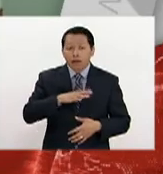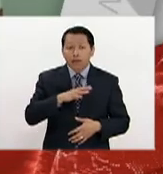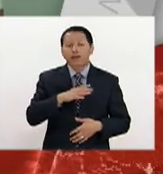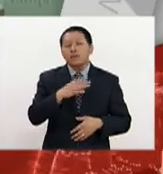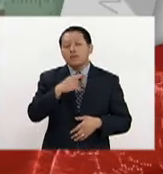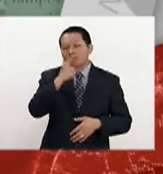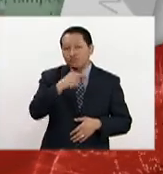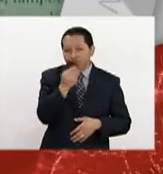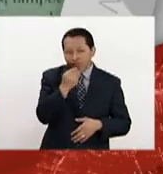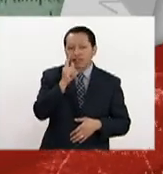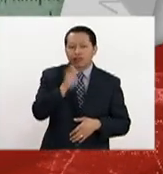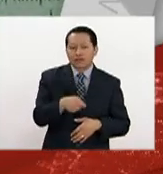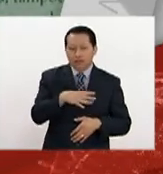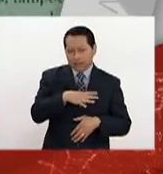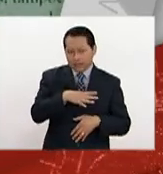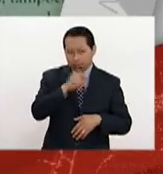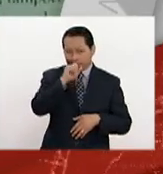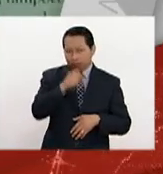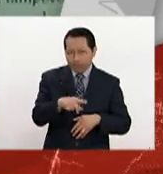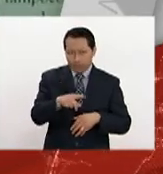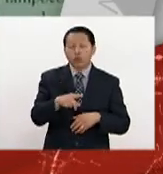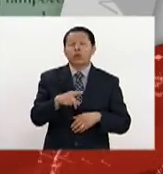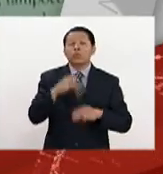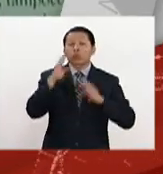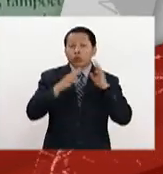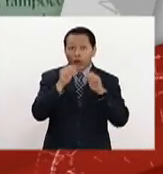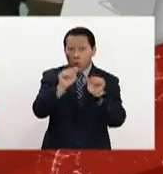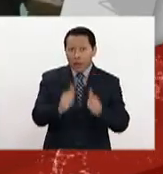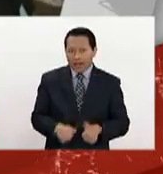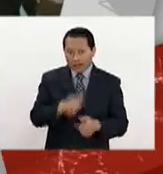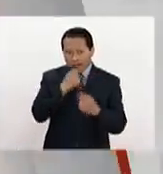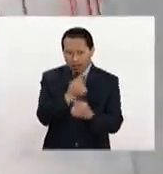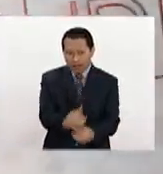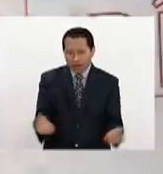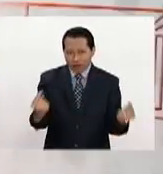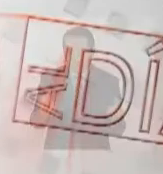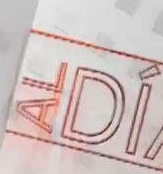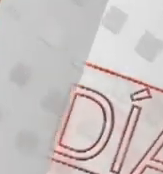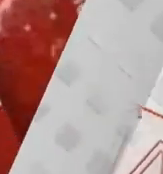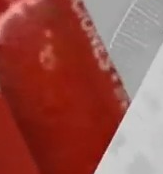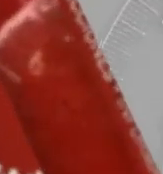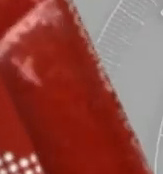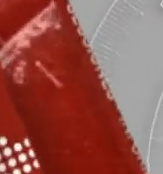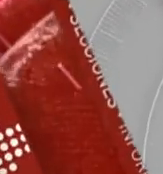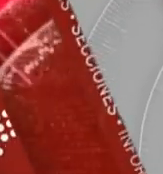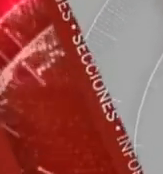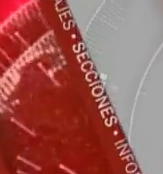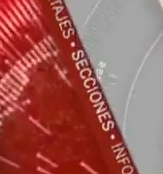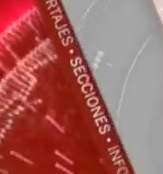Señor Verde, primera muestra del Museo Nacional de Arte dedicada a niños.